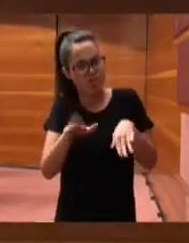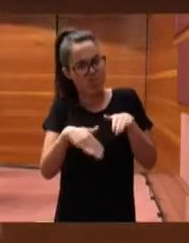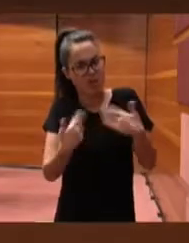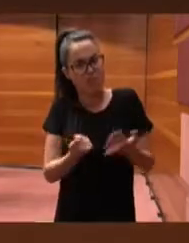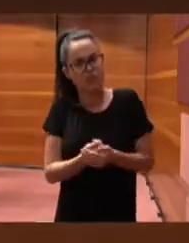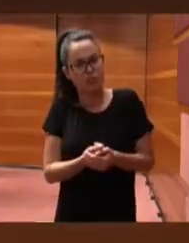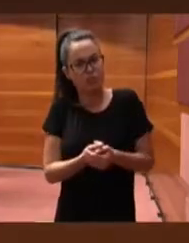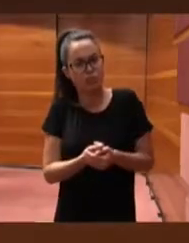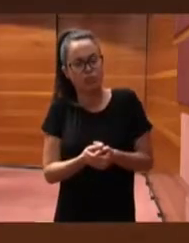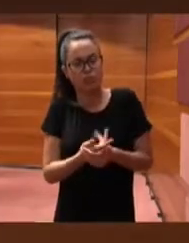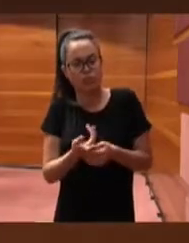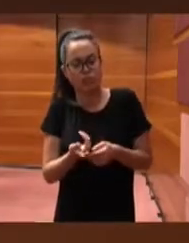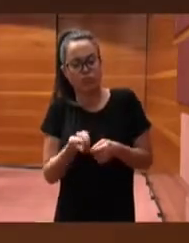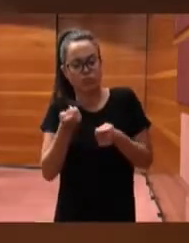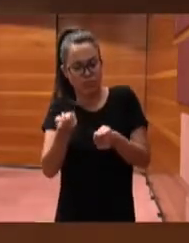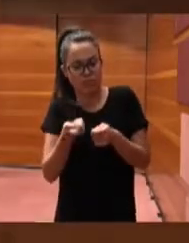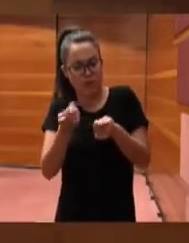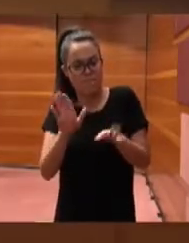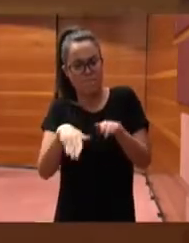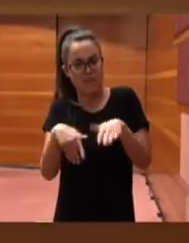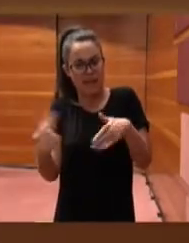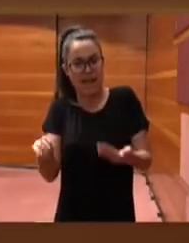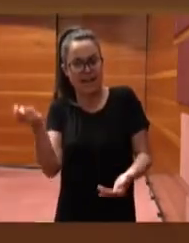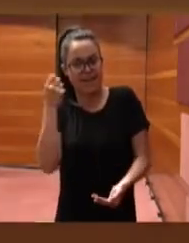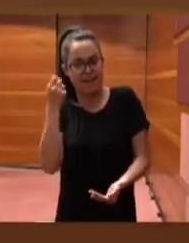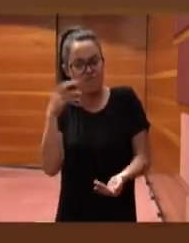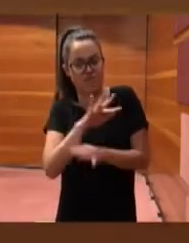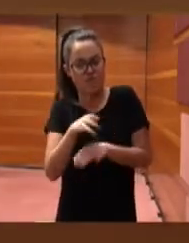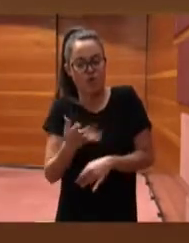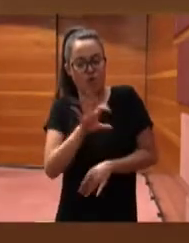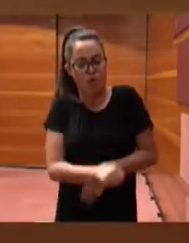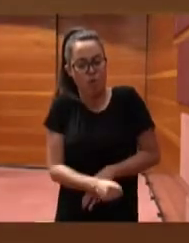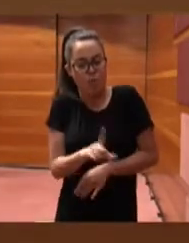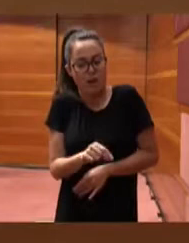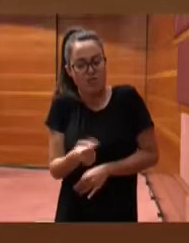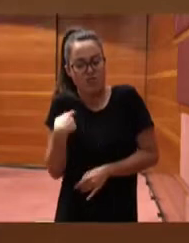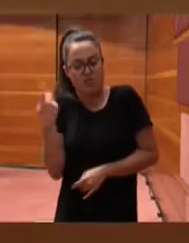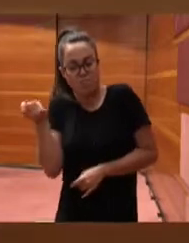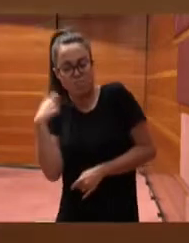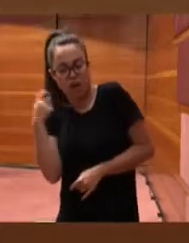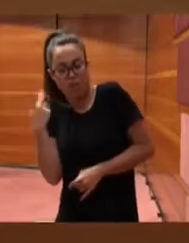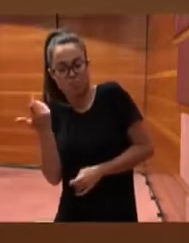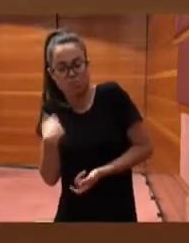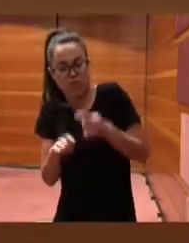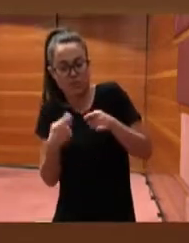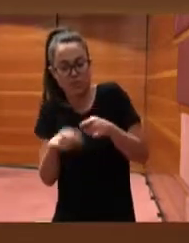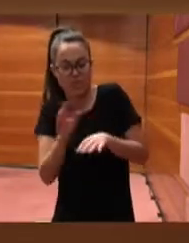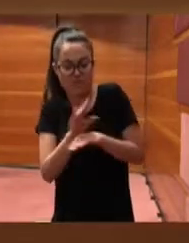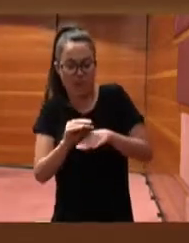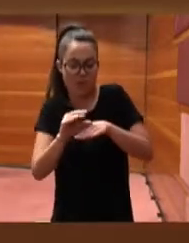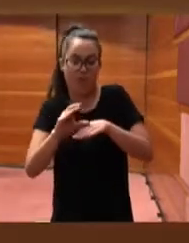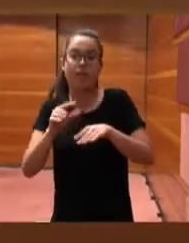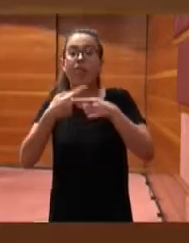superior al coste, que yo al final pueda tener un buen diferencial de dinero, ¿no? Ese es el primer objetivo de una empresa. Hombre, si está por aquí